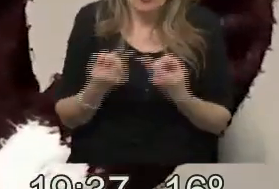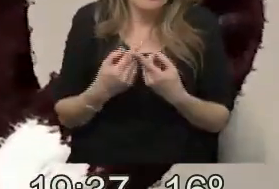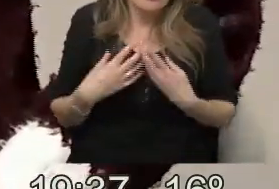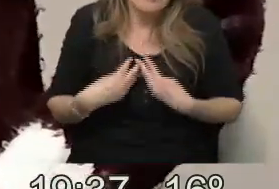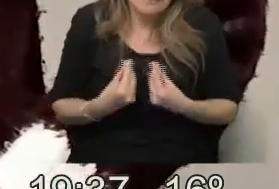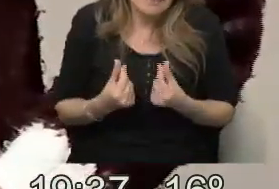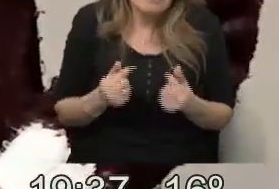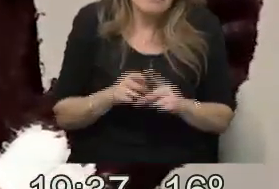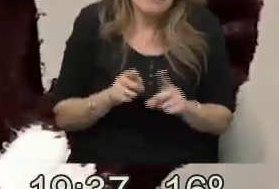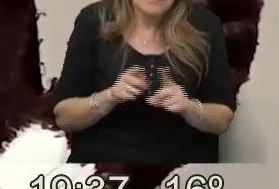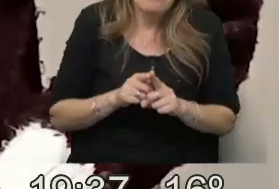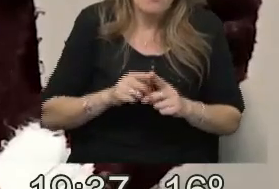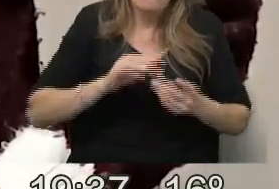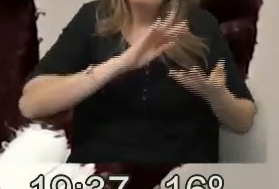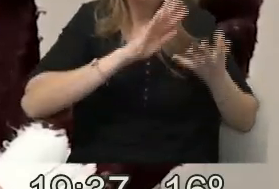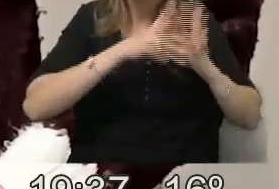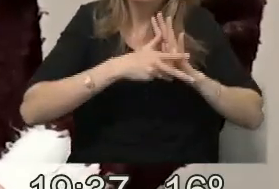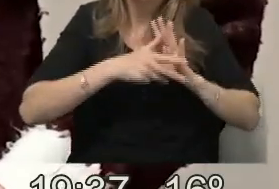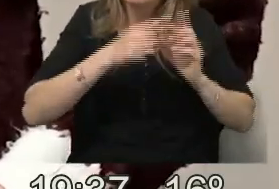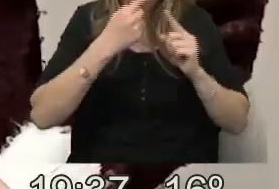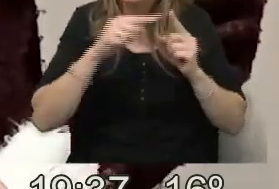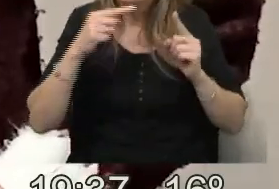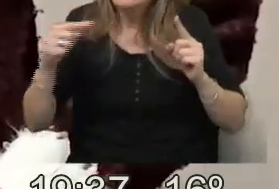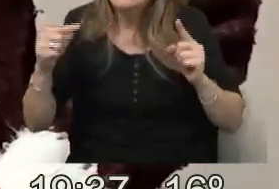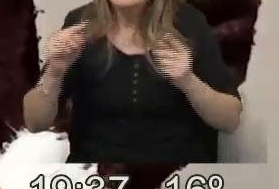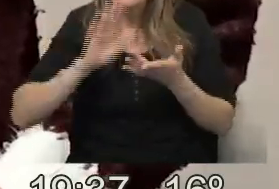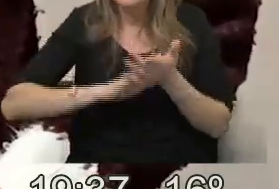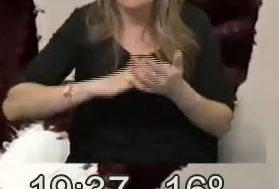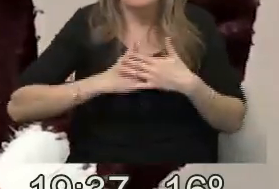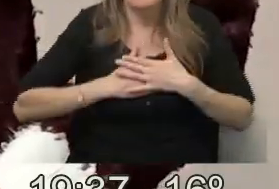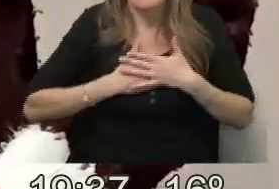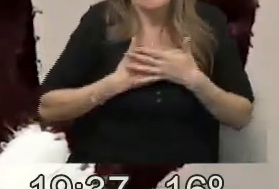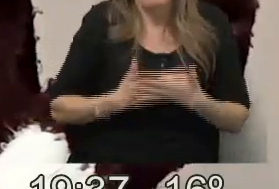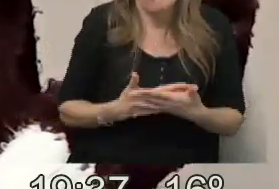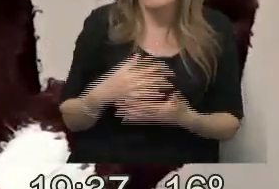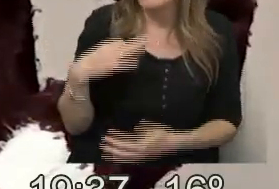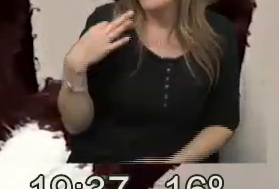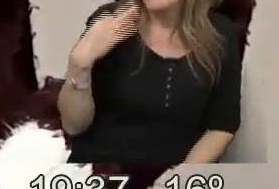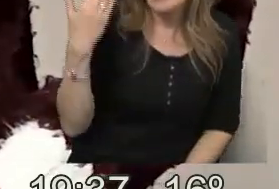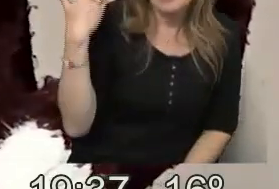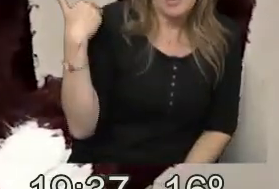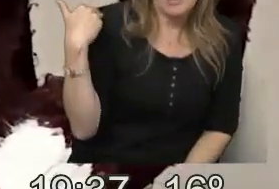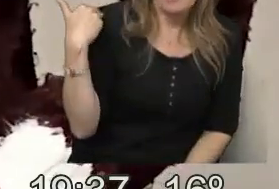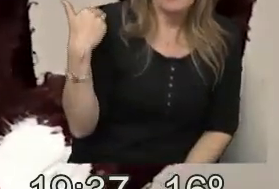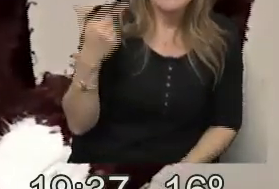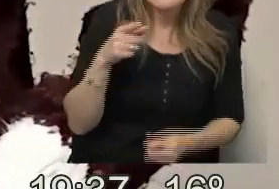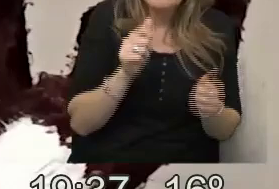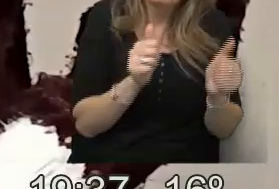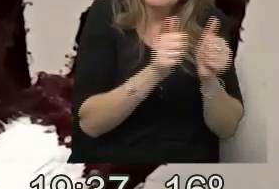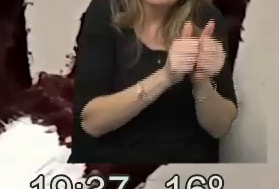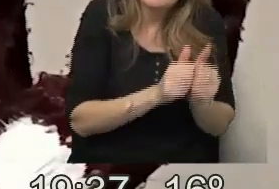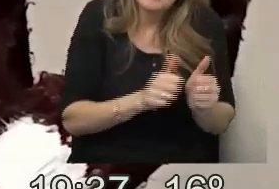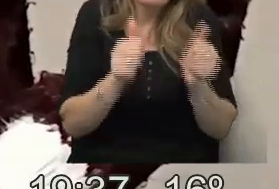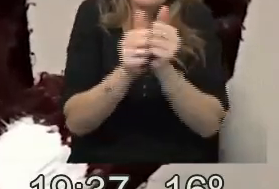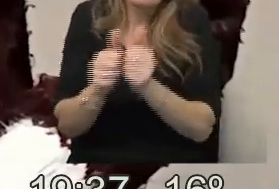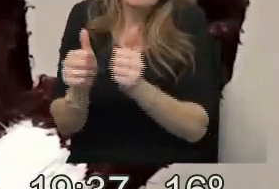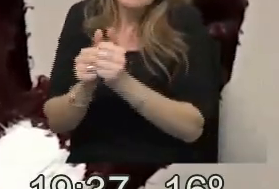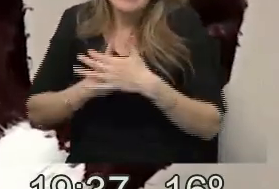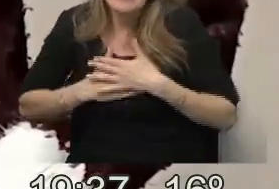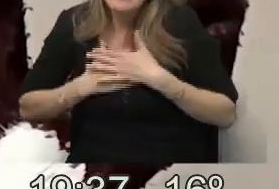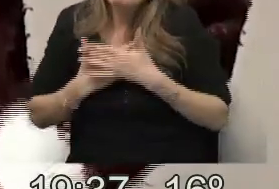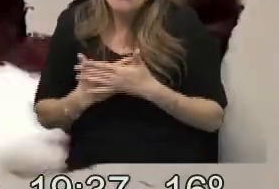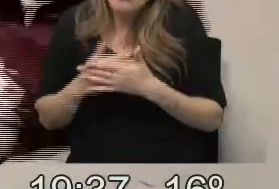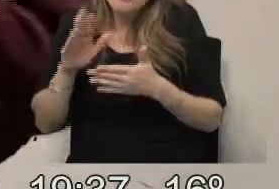las diferentes formas de amor que vivimos a lo largo de nuestra vida. En este caso, se trata de parejas, es el amor de pareja. Así que